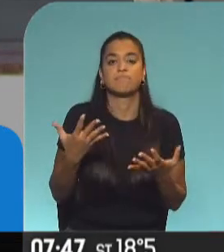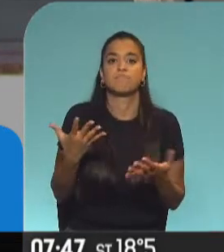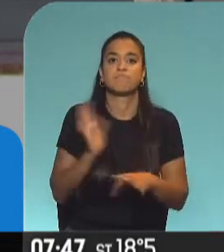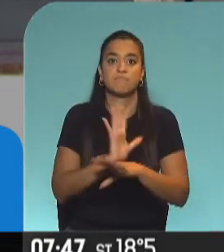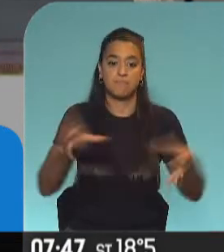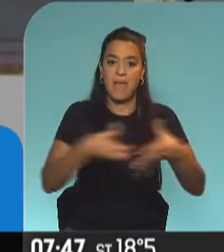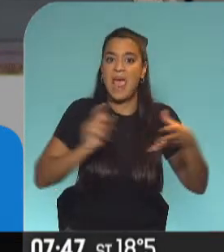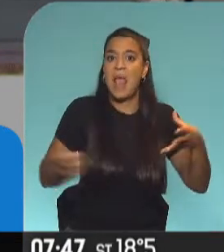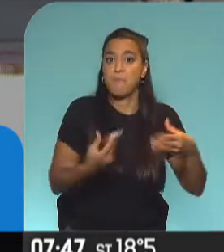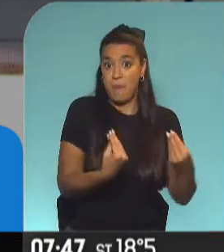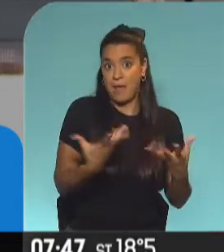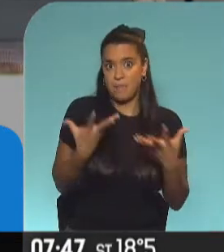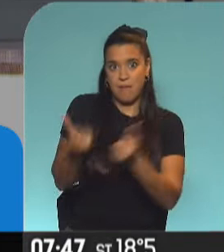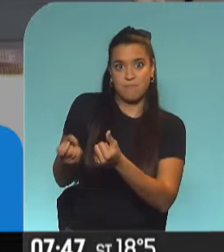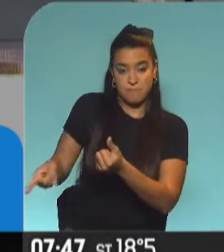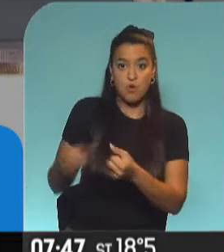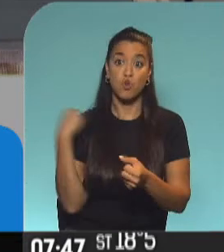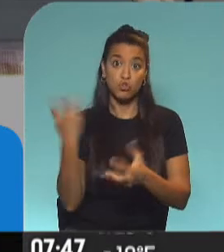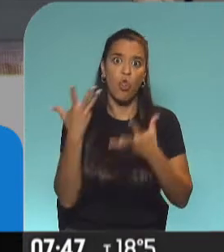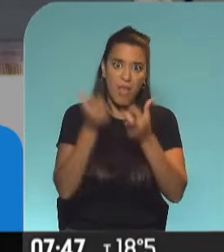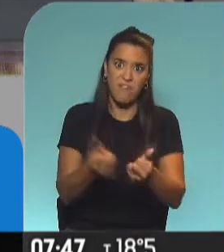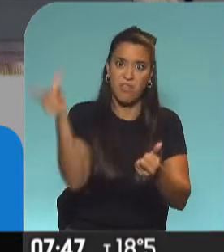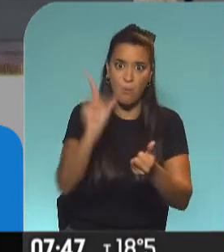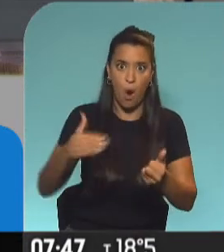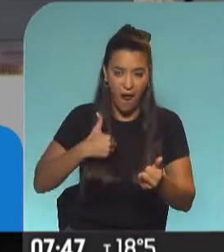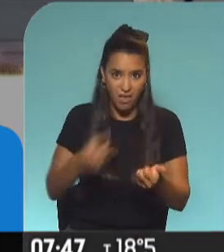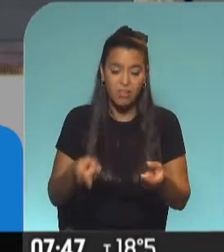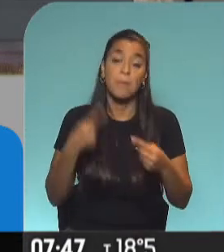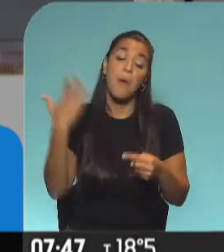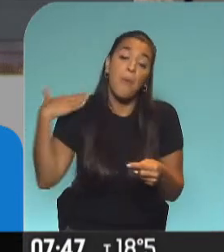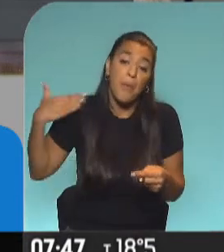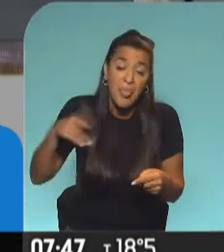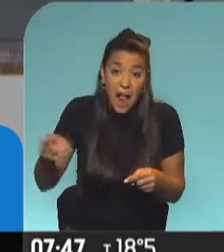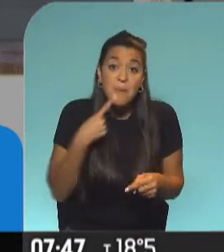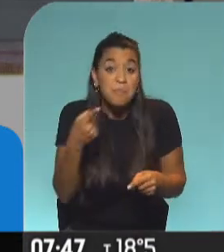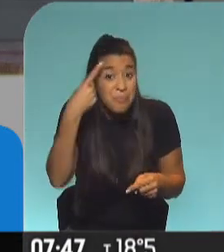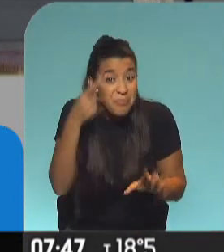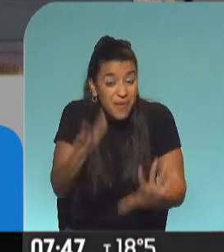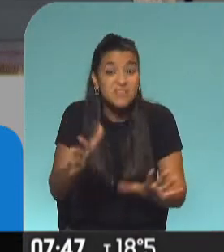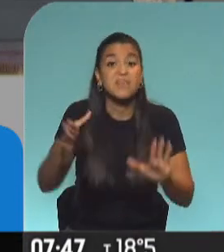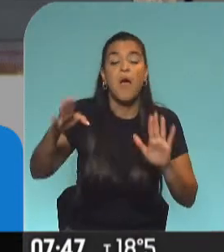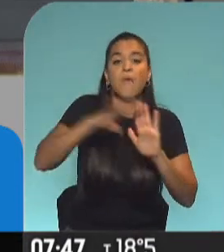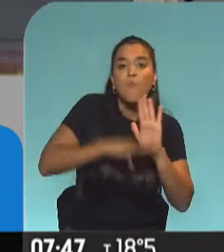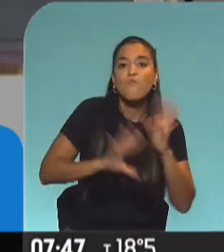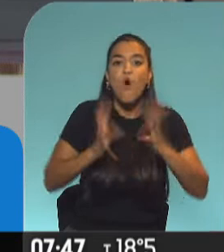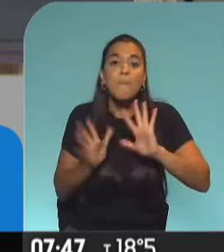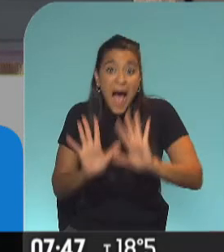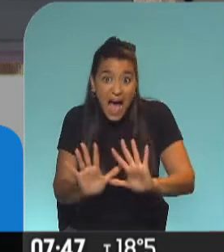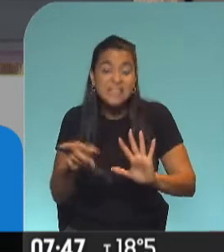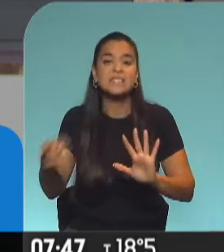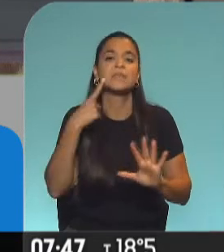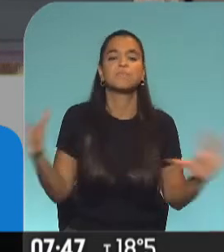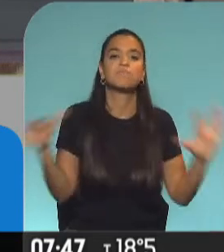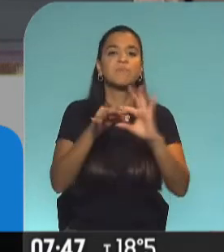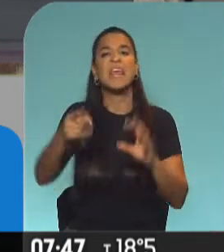representación gremial que tanto defendemos en la República Argentina. Bueno, para María Eugenia Vidal, estas medidas de fuerza estaban vinculadas